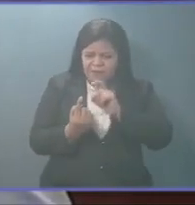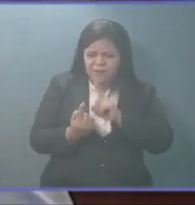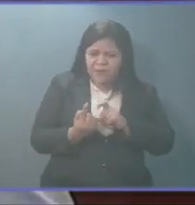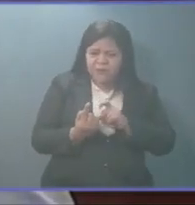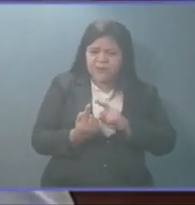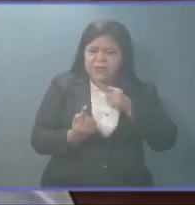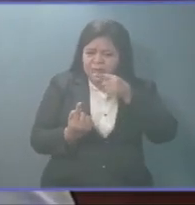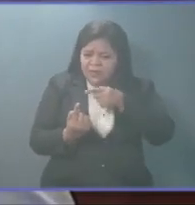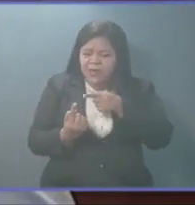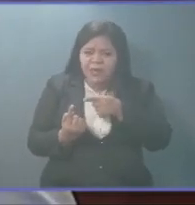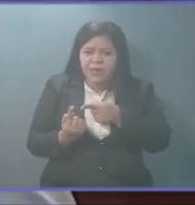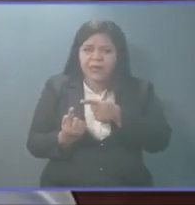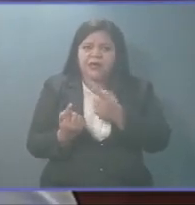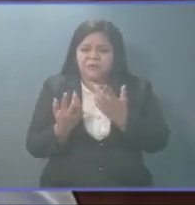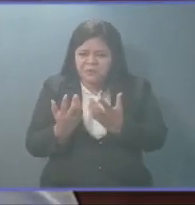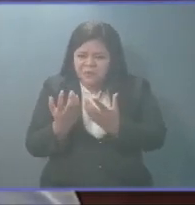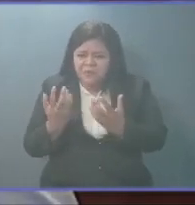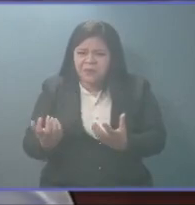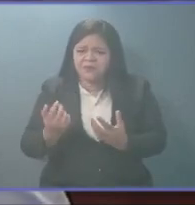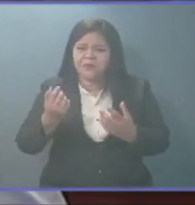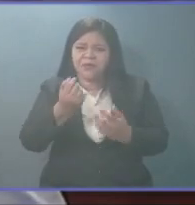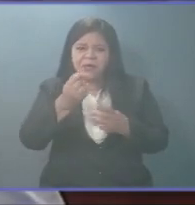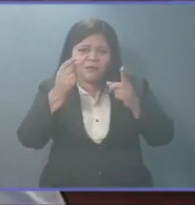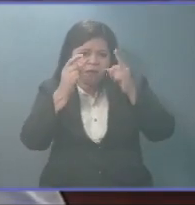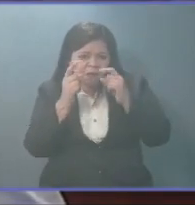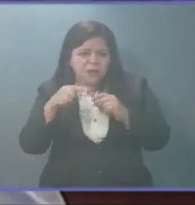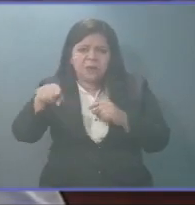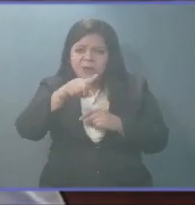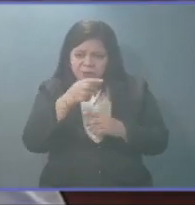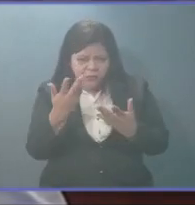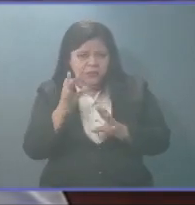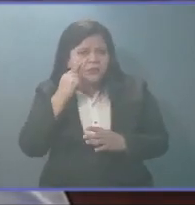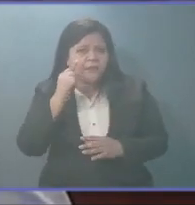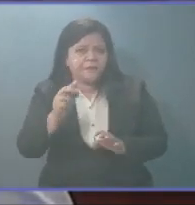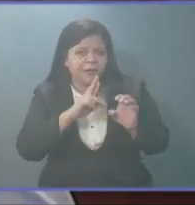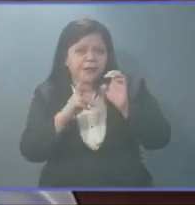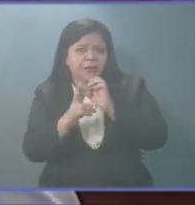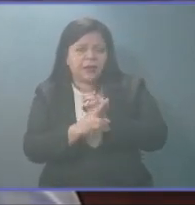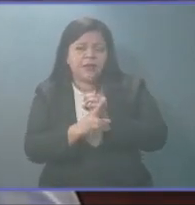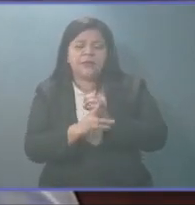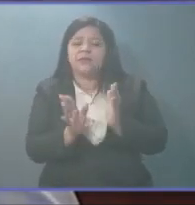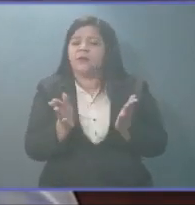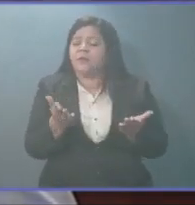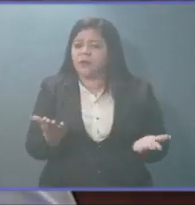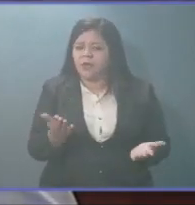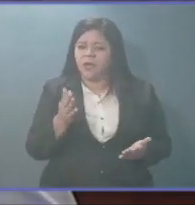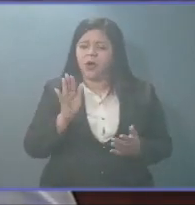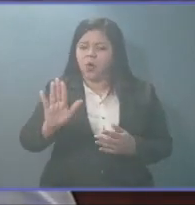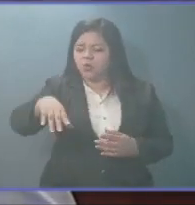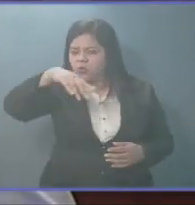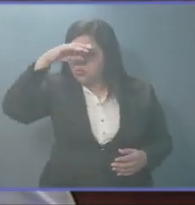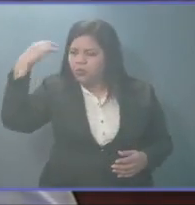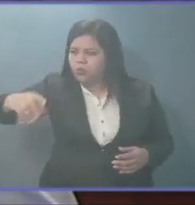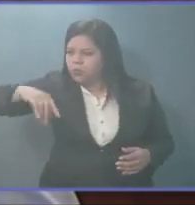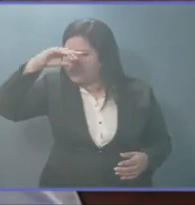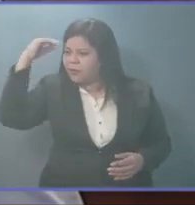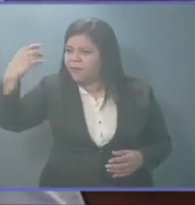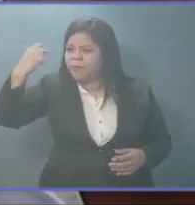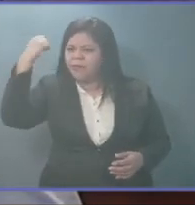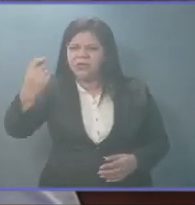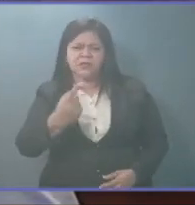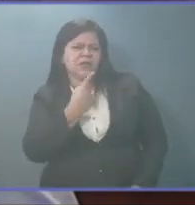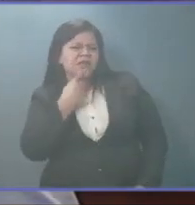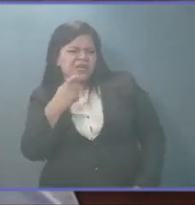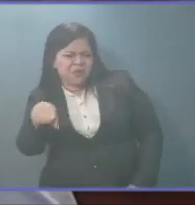servidor público del que hay miles de imágenes circulando en redes sociales con sus invaluables acciones. ¿Quién de